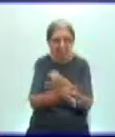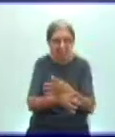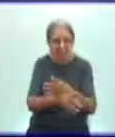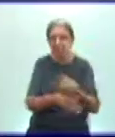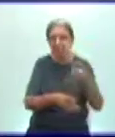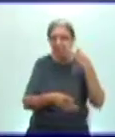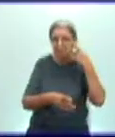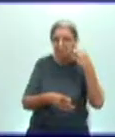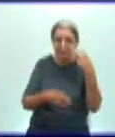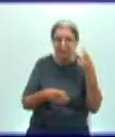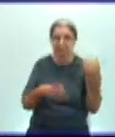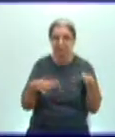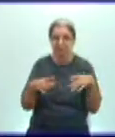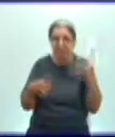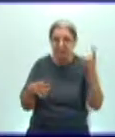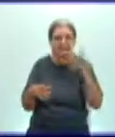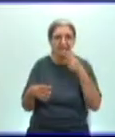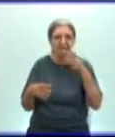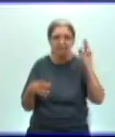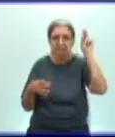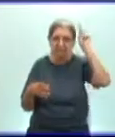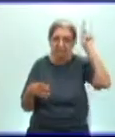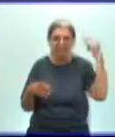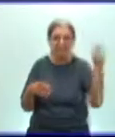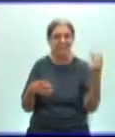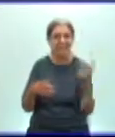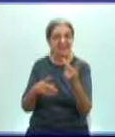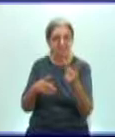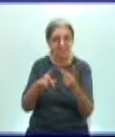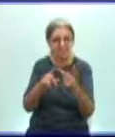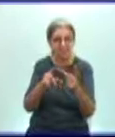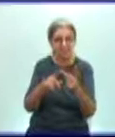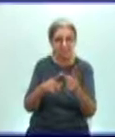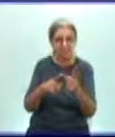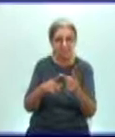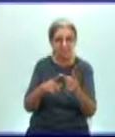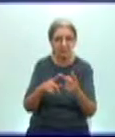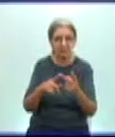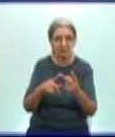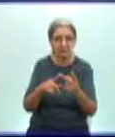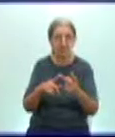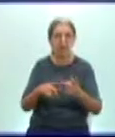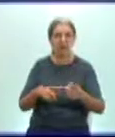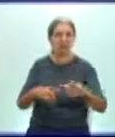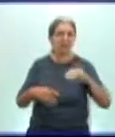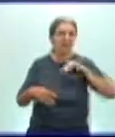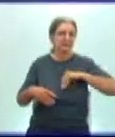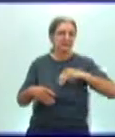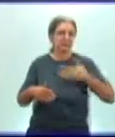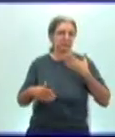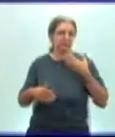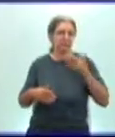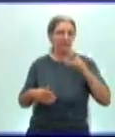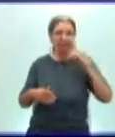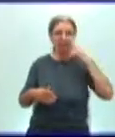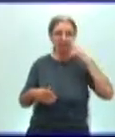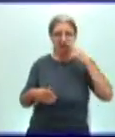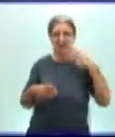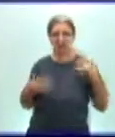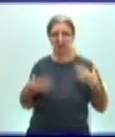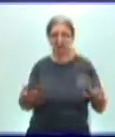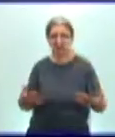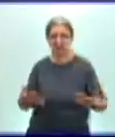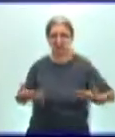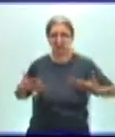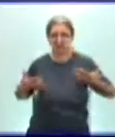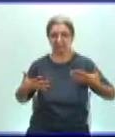en América. El segundo hijo es un negro gigantesco de excelente sentimiento y el más pequeño es el único